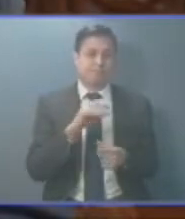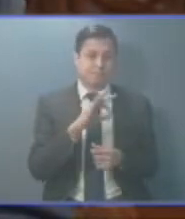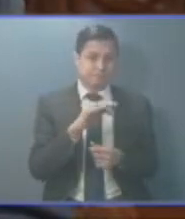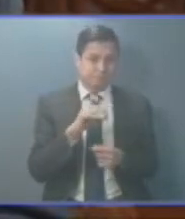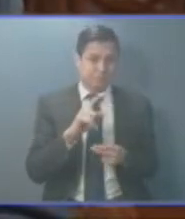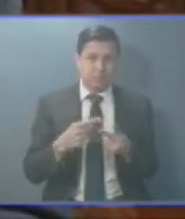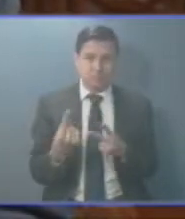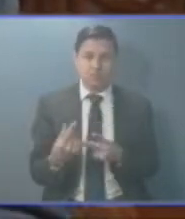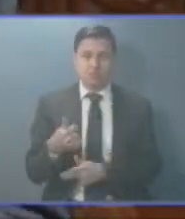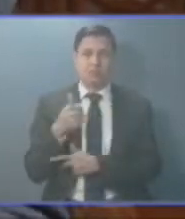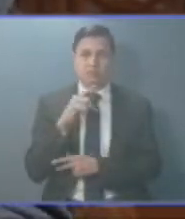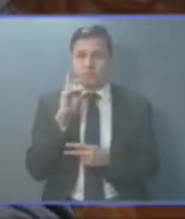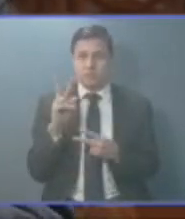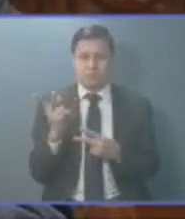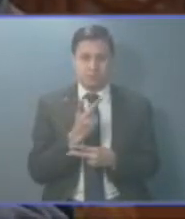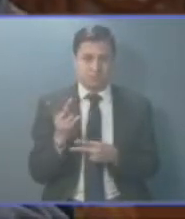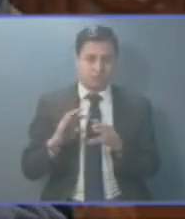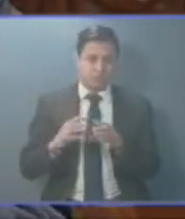Excombatientes, así.